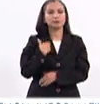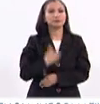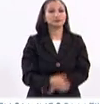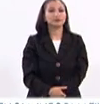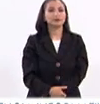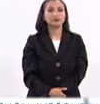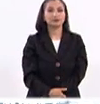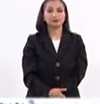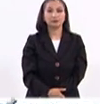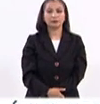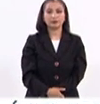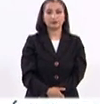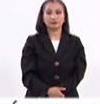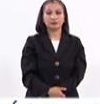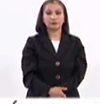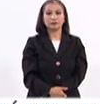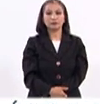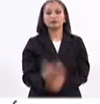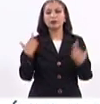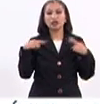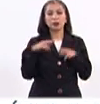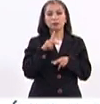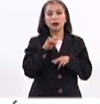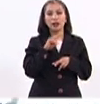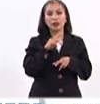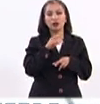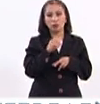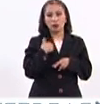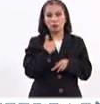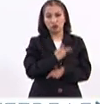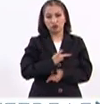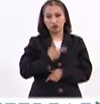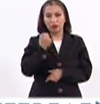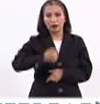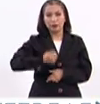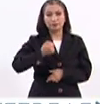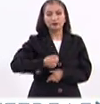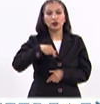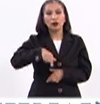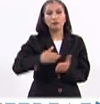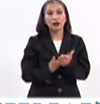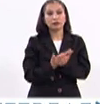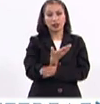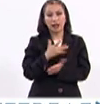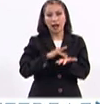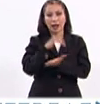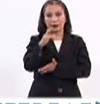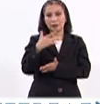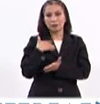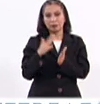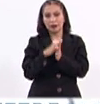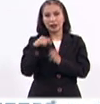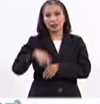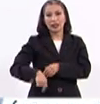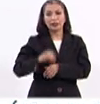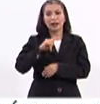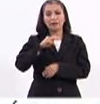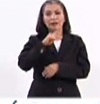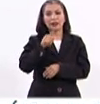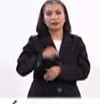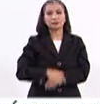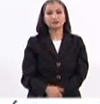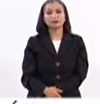carrera. Claro. Maestro Pedro Gómez Castañeda, me da muchísimo gusto saludarlo esta mañana. Gracias por participar con nosotros hoy en